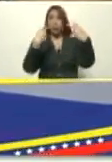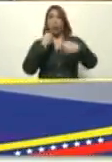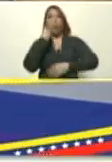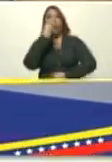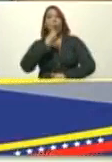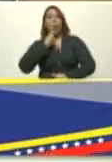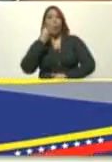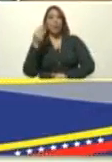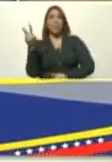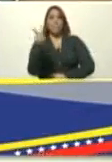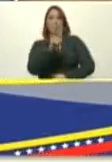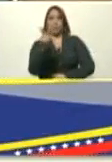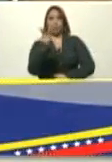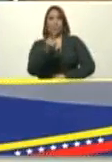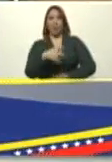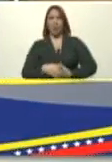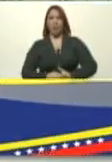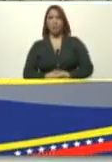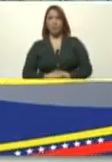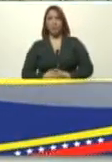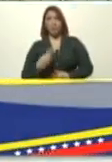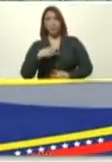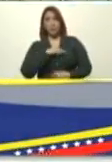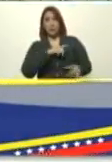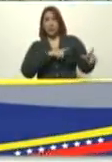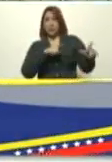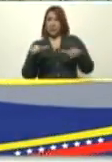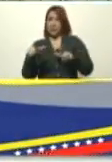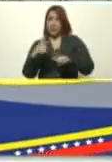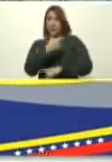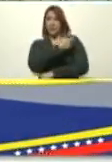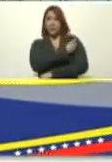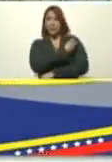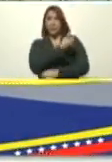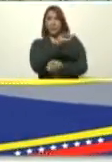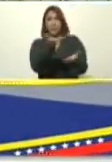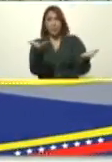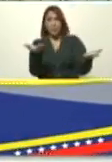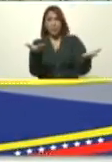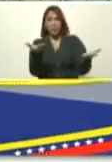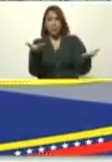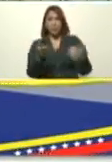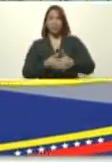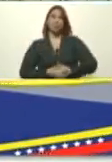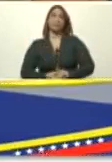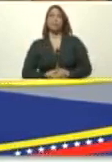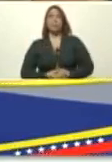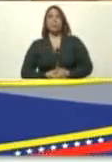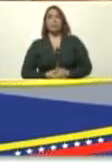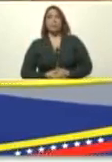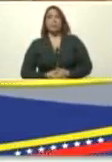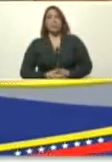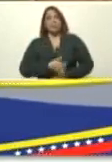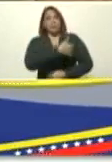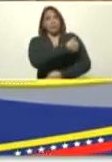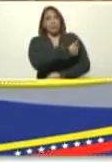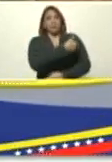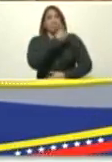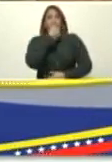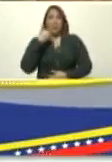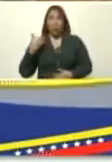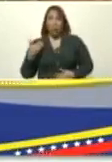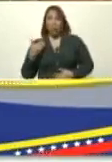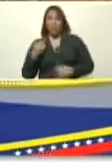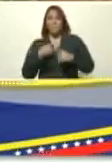de Venezuela, estamos listos para vacunarlos. Vacúnense, que es lo mejor